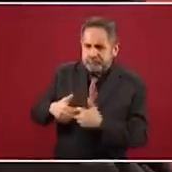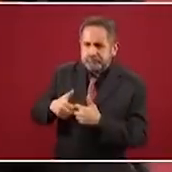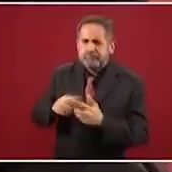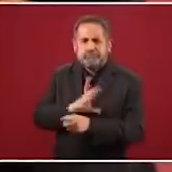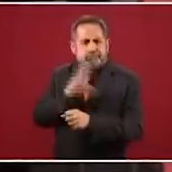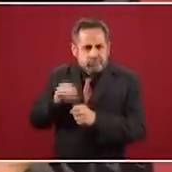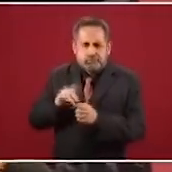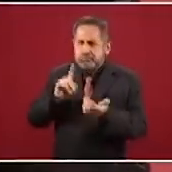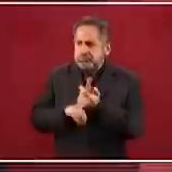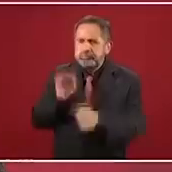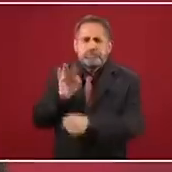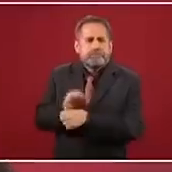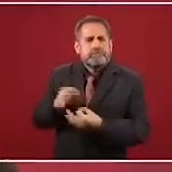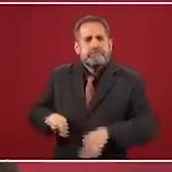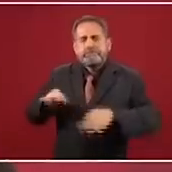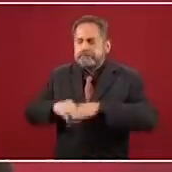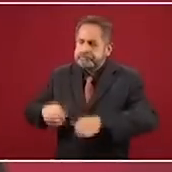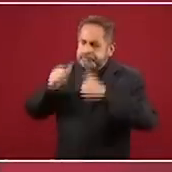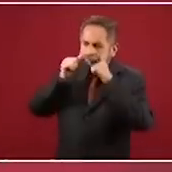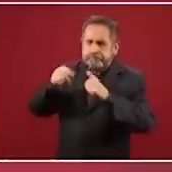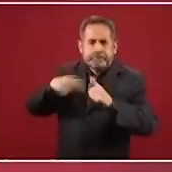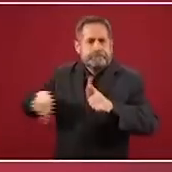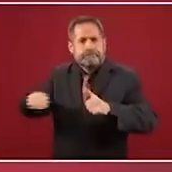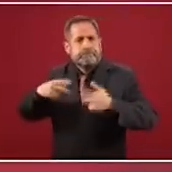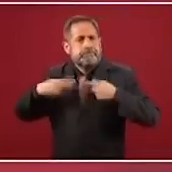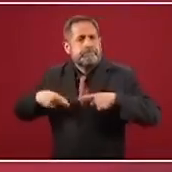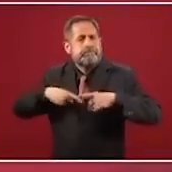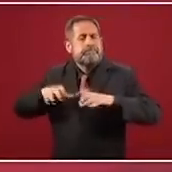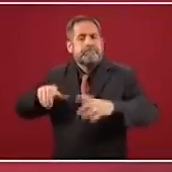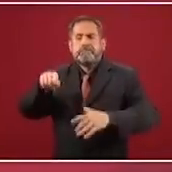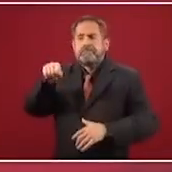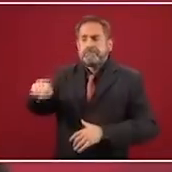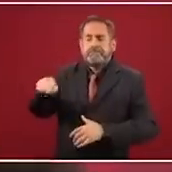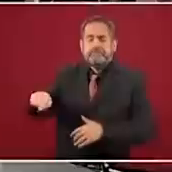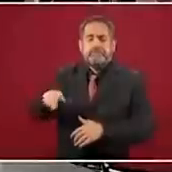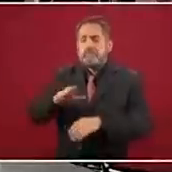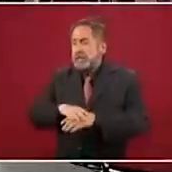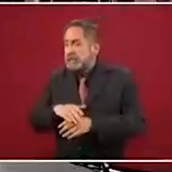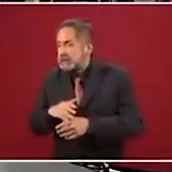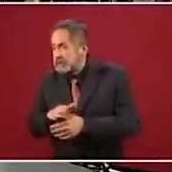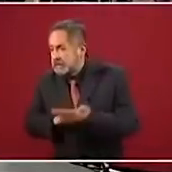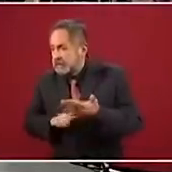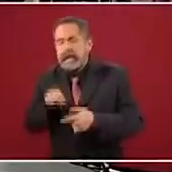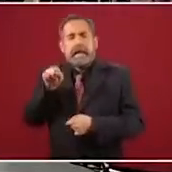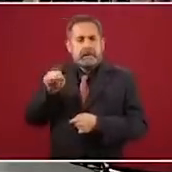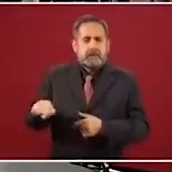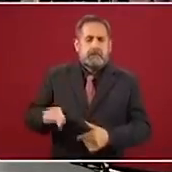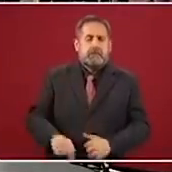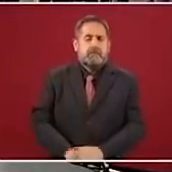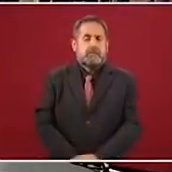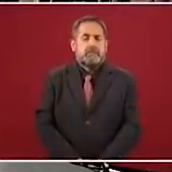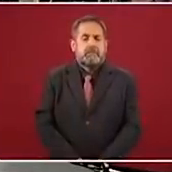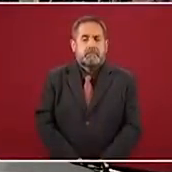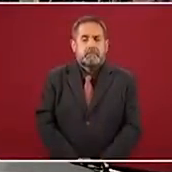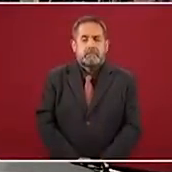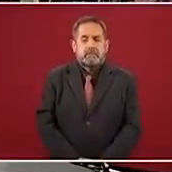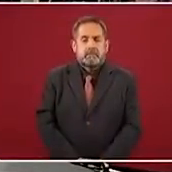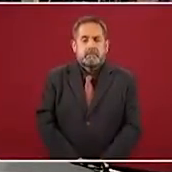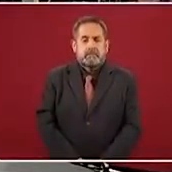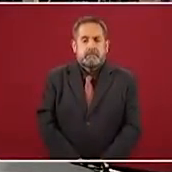prevención y la atención de las poblaciones más desfavorecidas. Gracias.